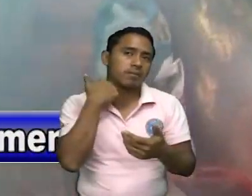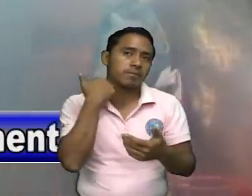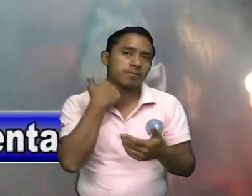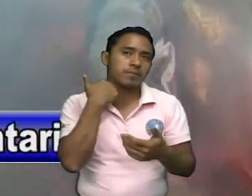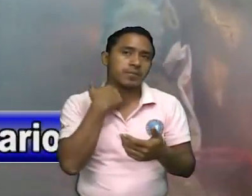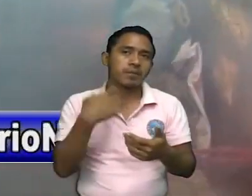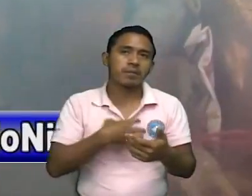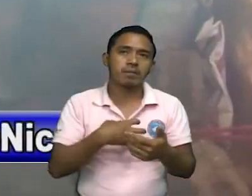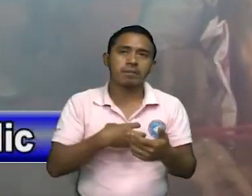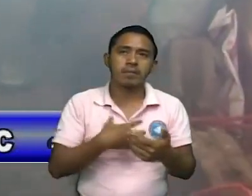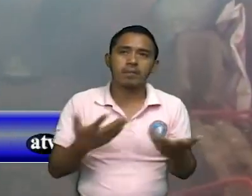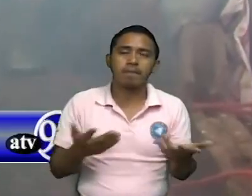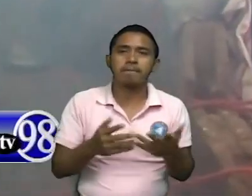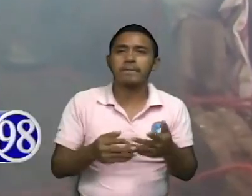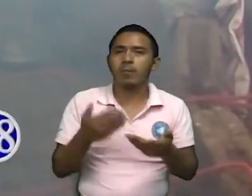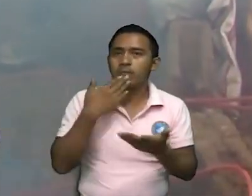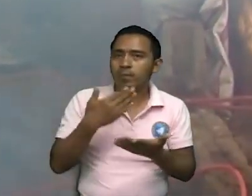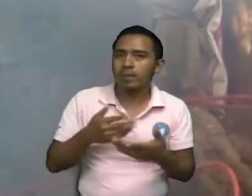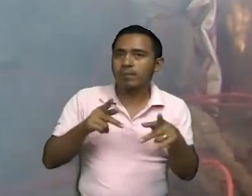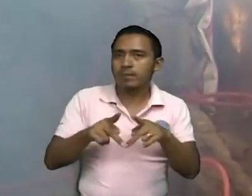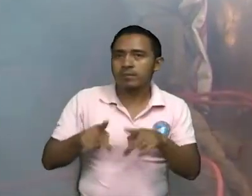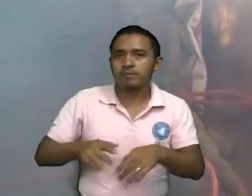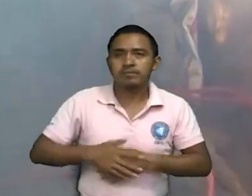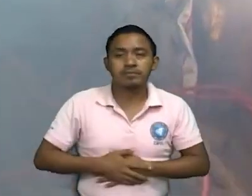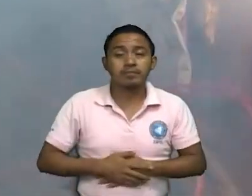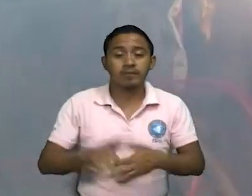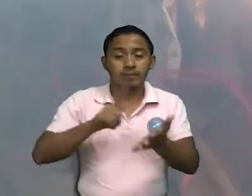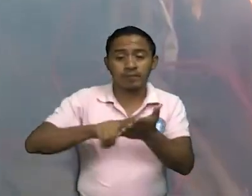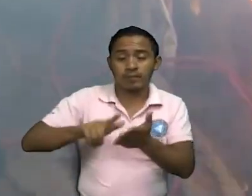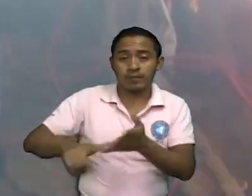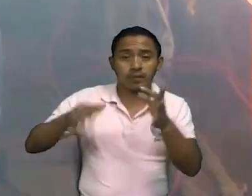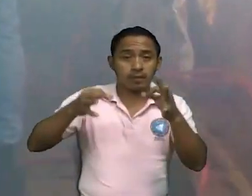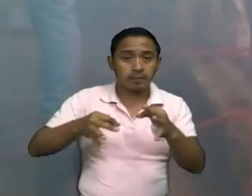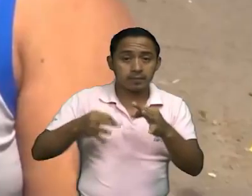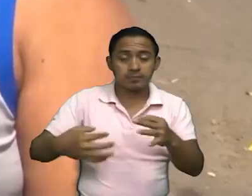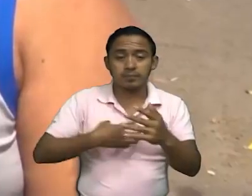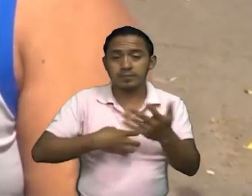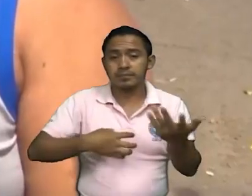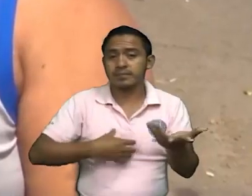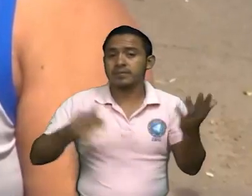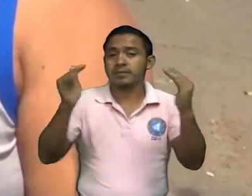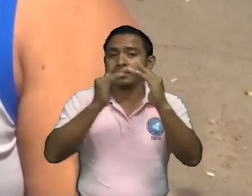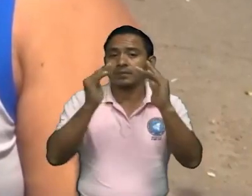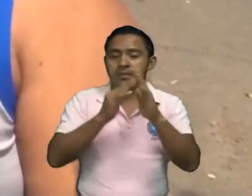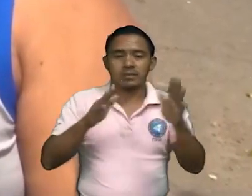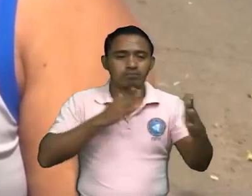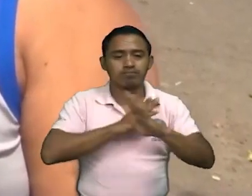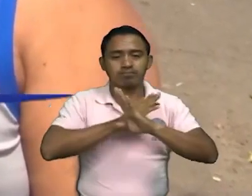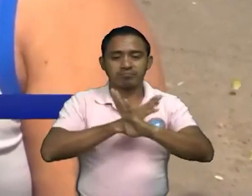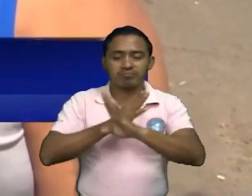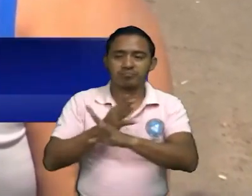el bienestar de la población. El aseo tiene que ser en la casa, evitar los criaderos